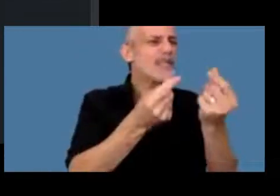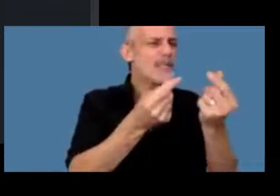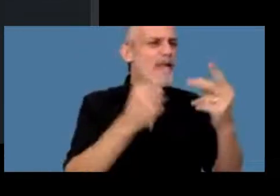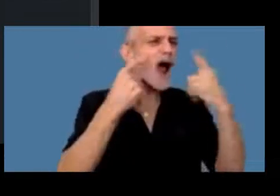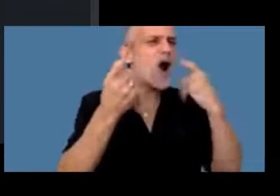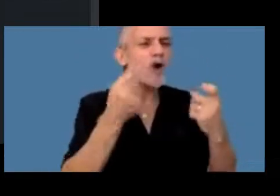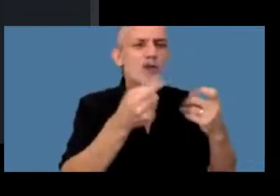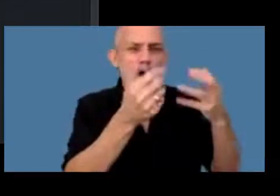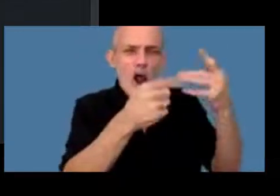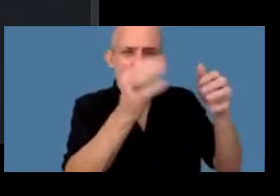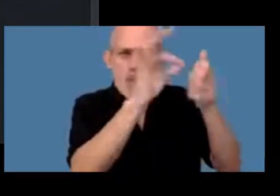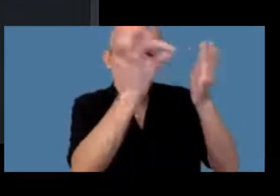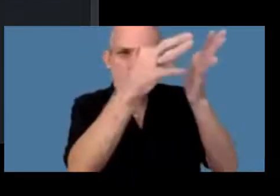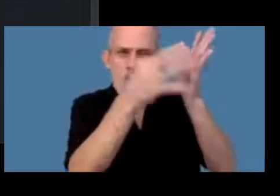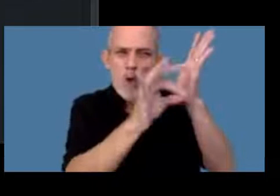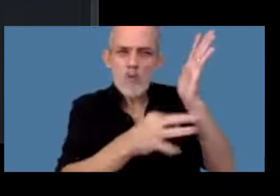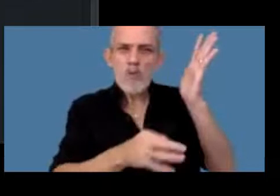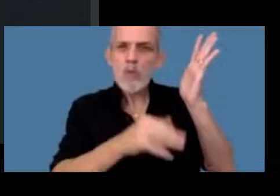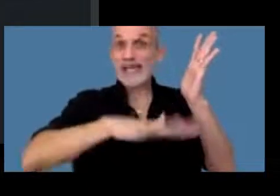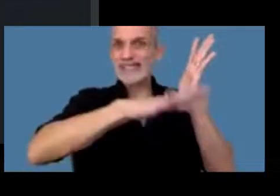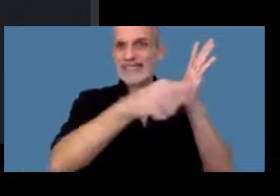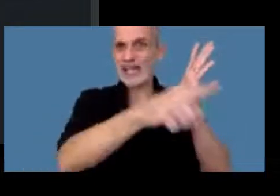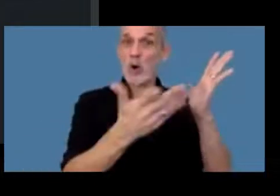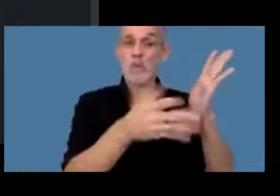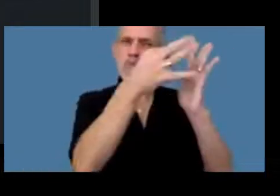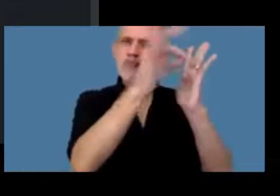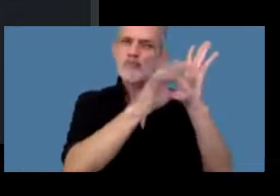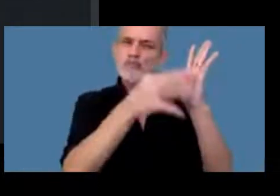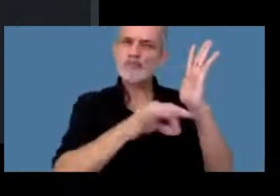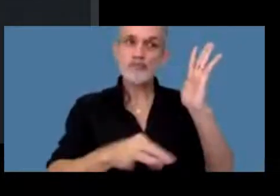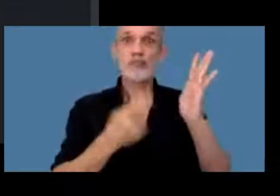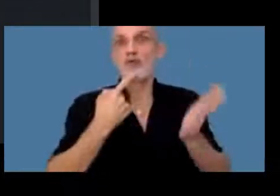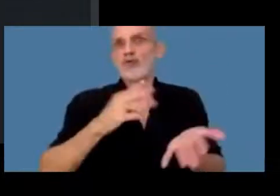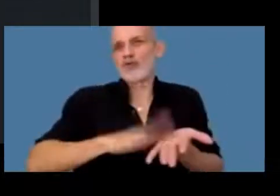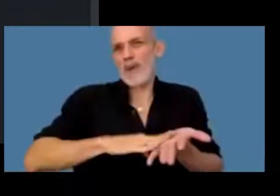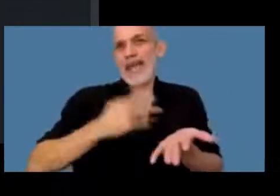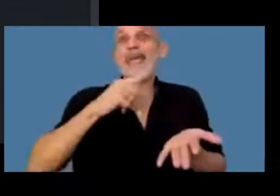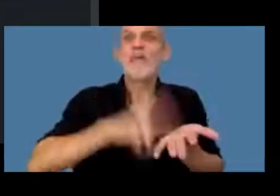todo lo que debería cumplirse en ese sector, digamos, en esa área, desde el punto de vista tributario y previsional, digamos, ¿no?